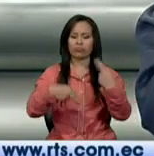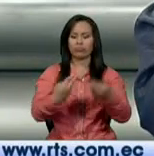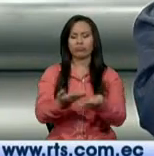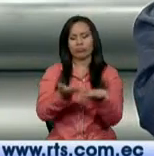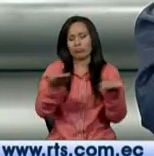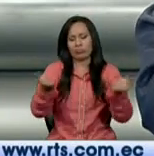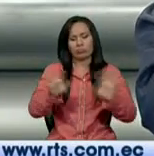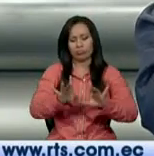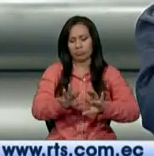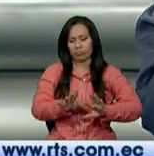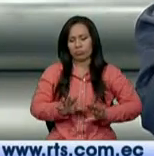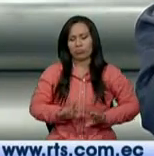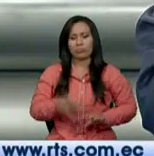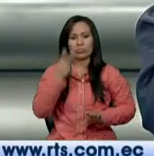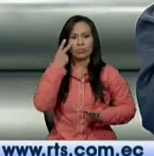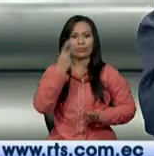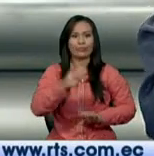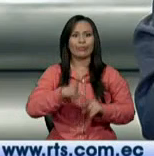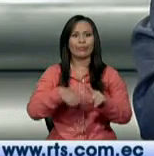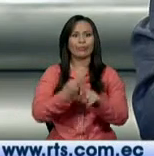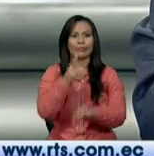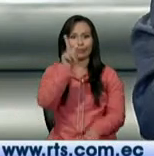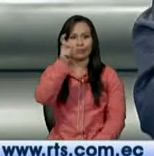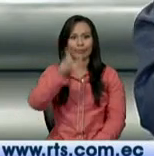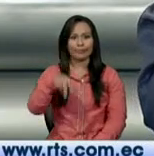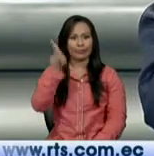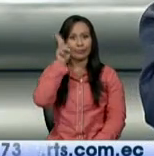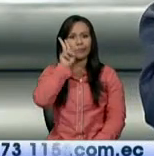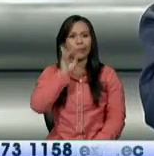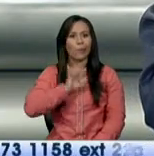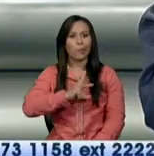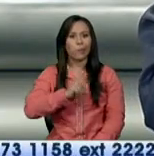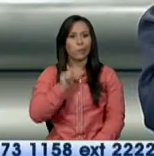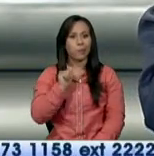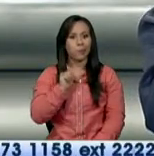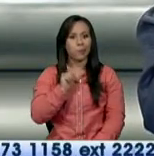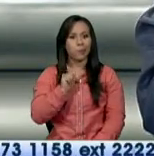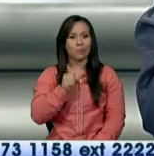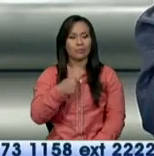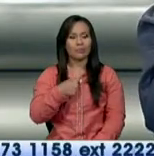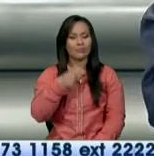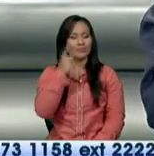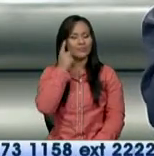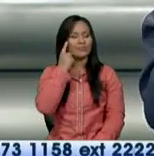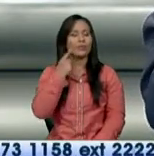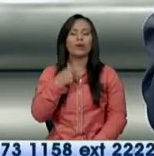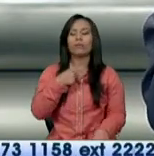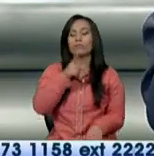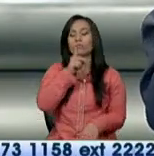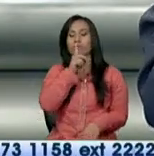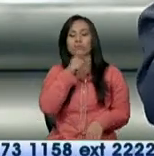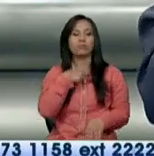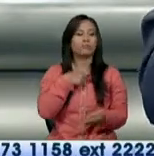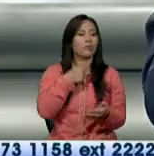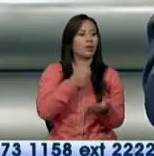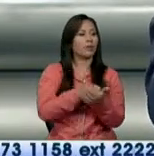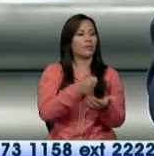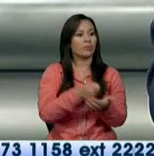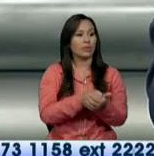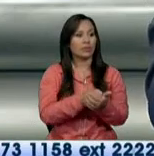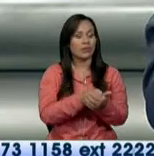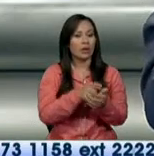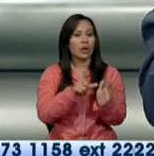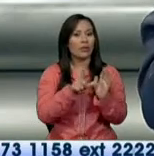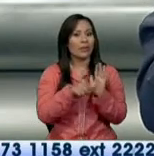computadoras captó los momentos cuando dos delincuentes se hicieron pasar como clientes. Luego de